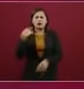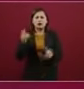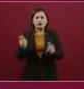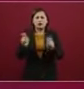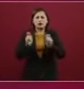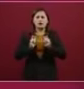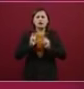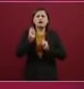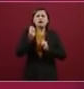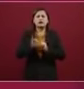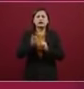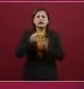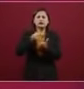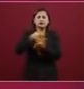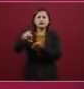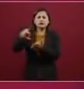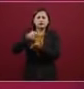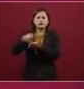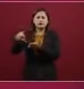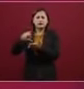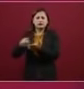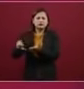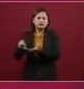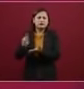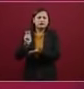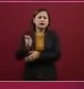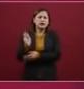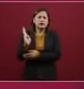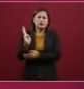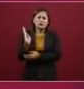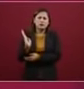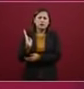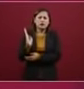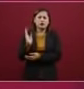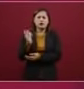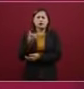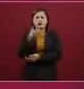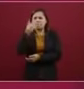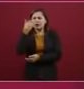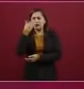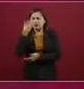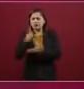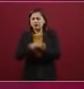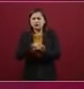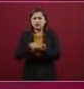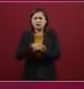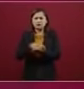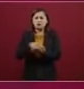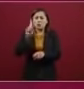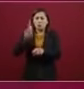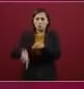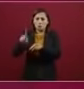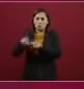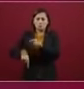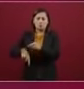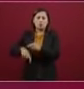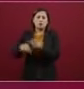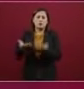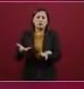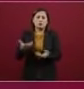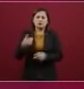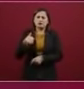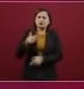destruir o erradicar cultivos como es la marihuana y la amapola. En Guatemala no ahí sí nunca he